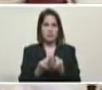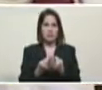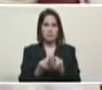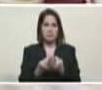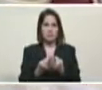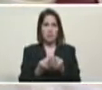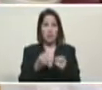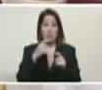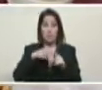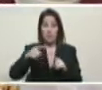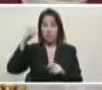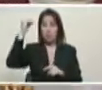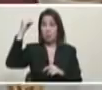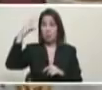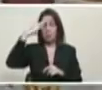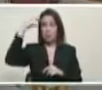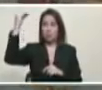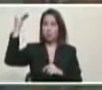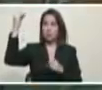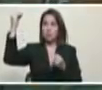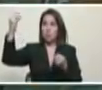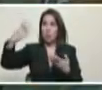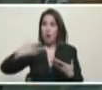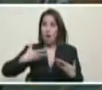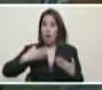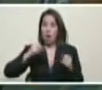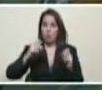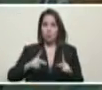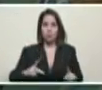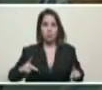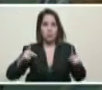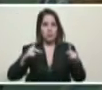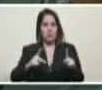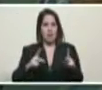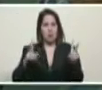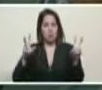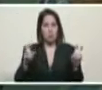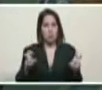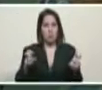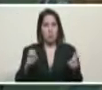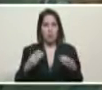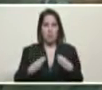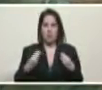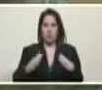Pero Dios nos dio una oportunidad de seguir viviendo.